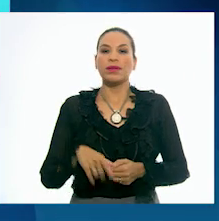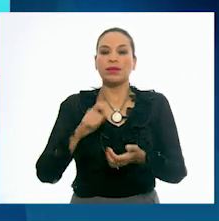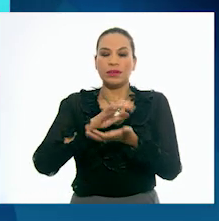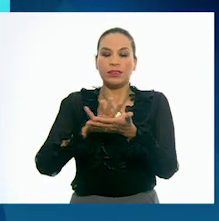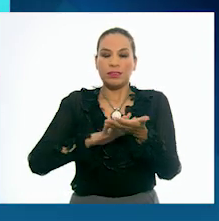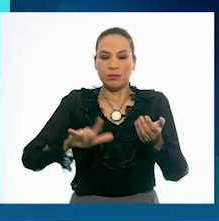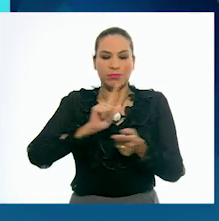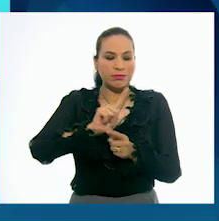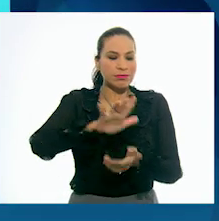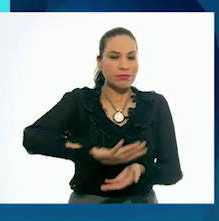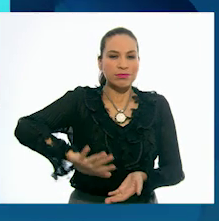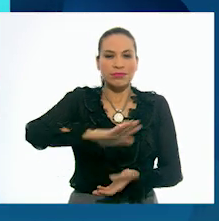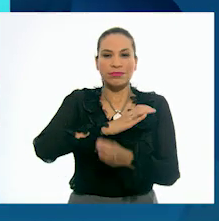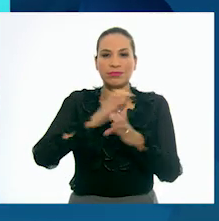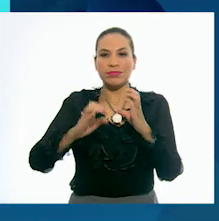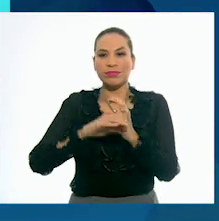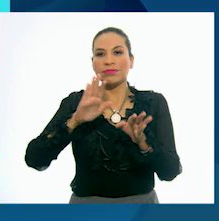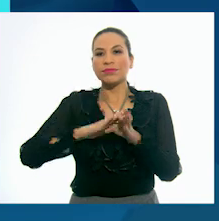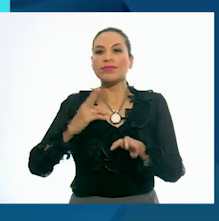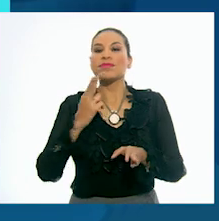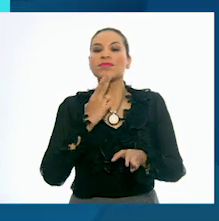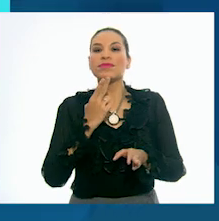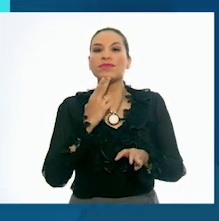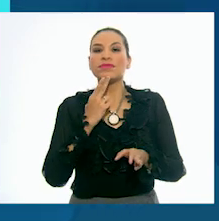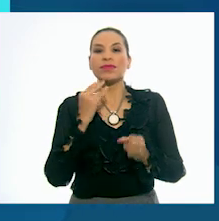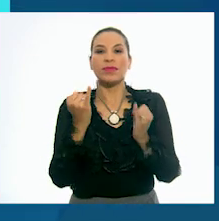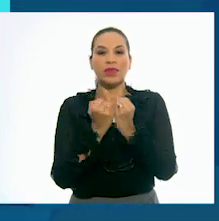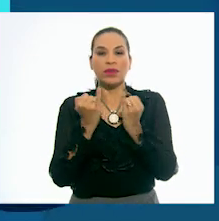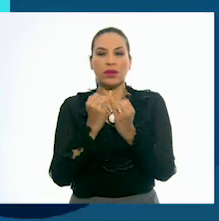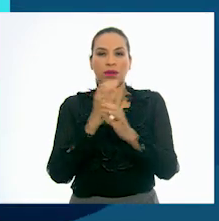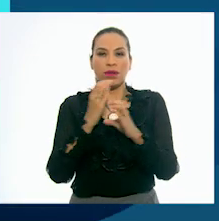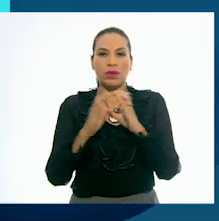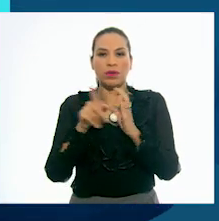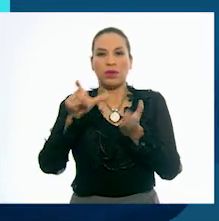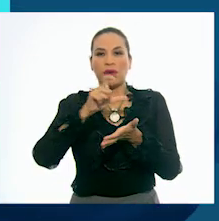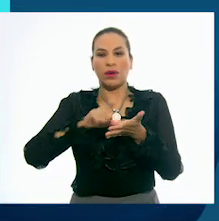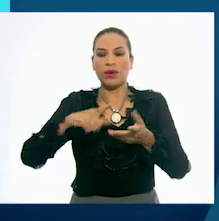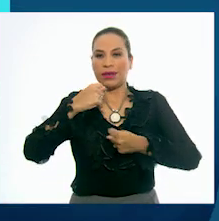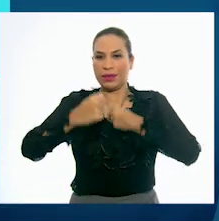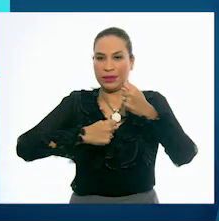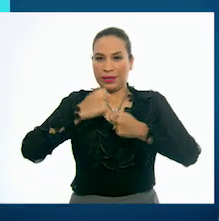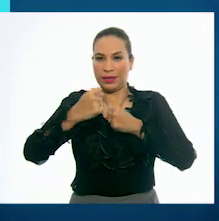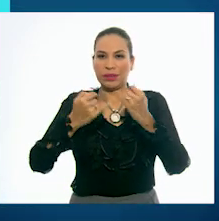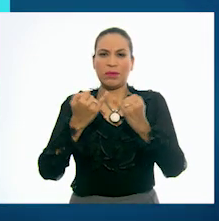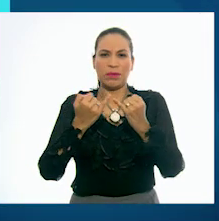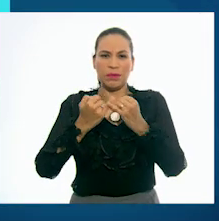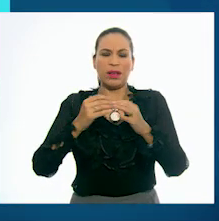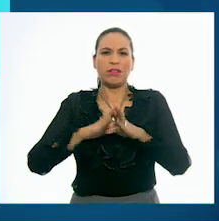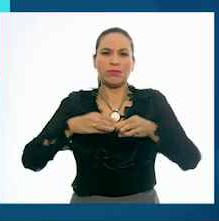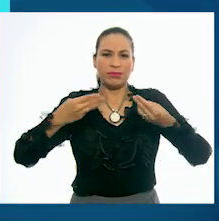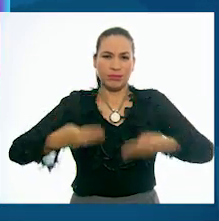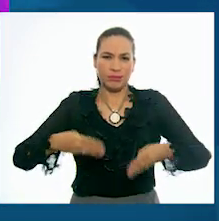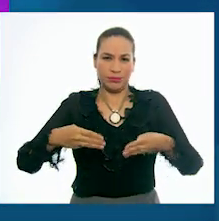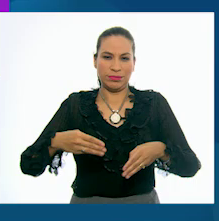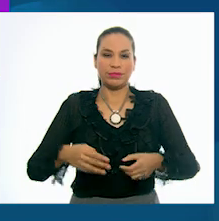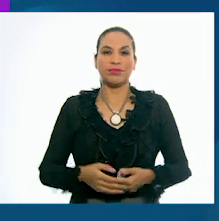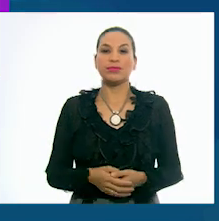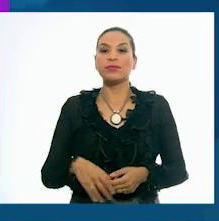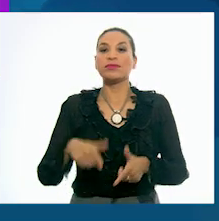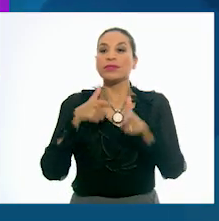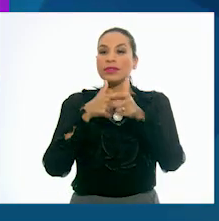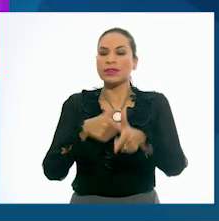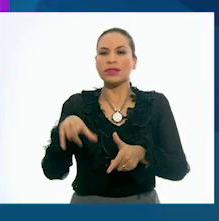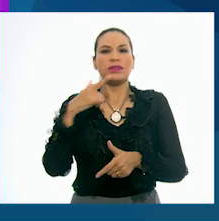Desinfecta las superficies de los objetos que más utilizas. También las cosas que compres en la tienda o en el supermercado.